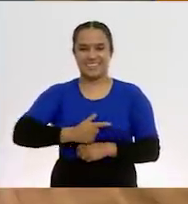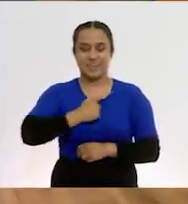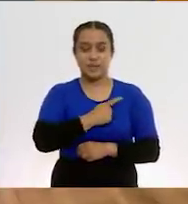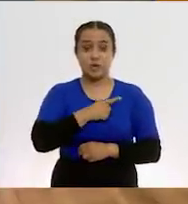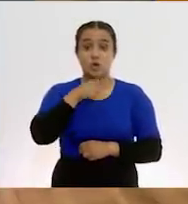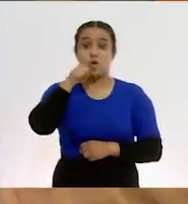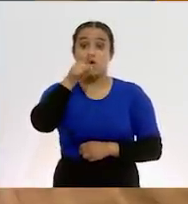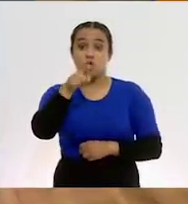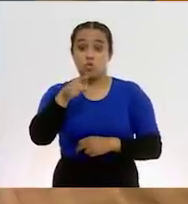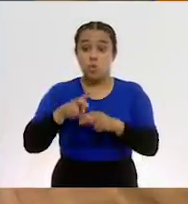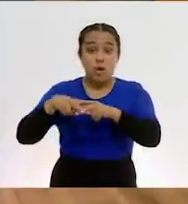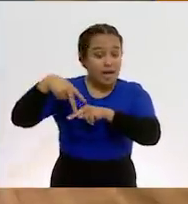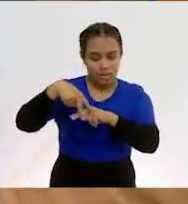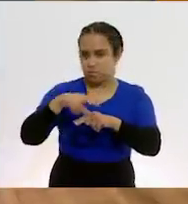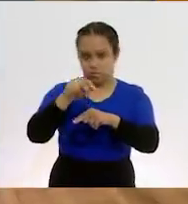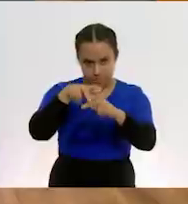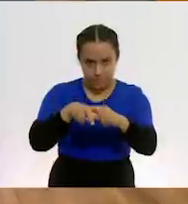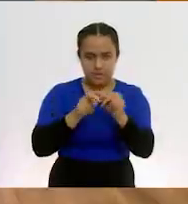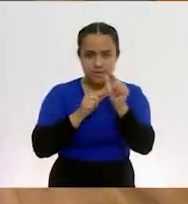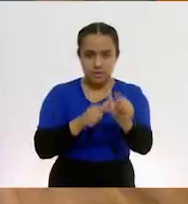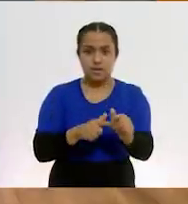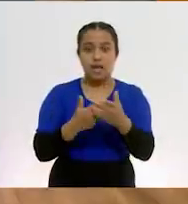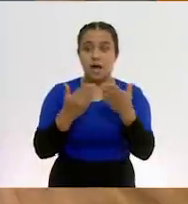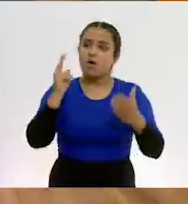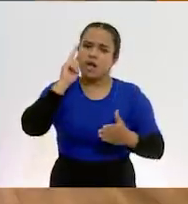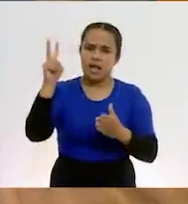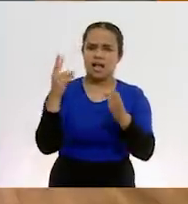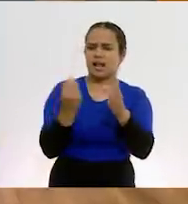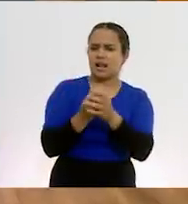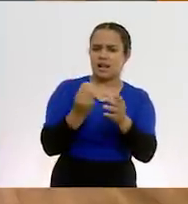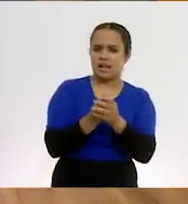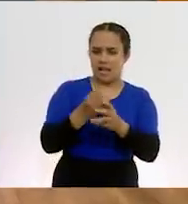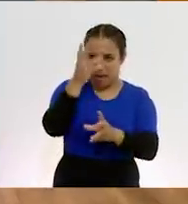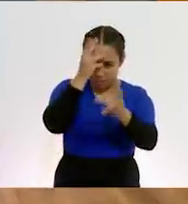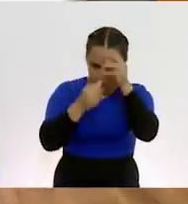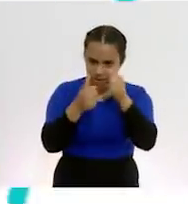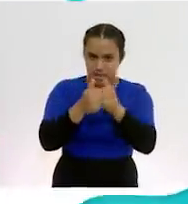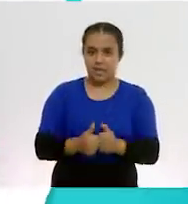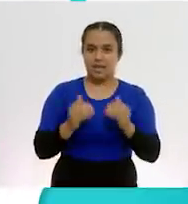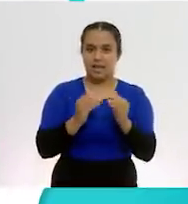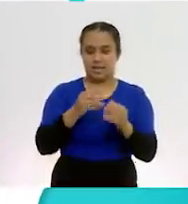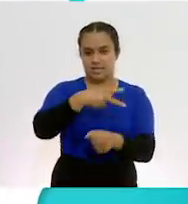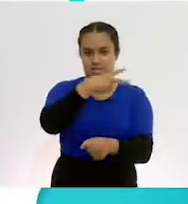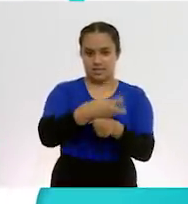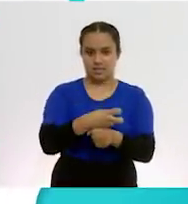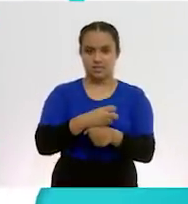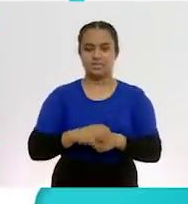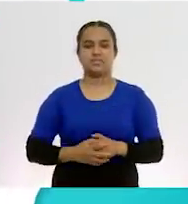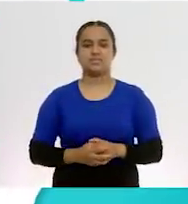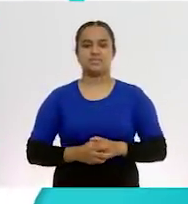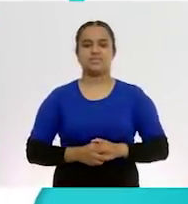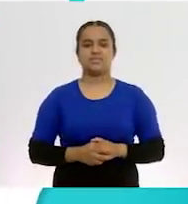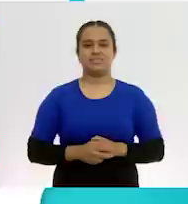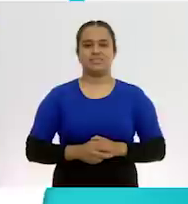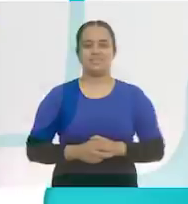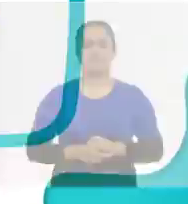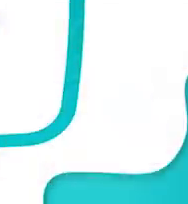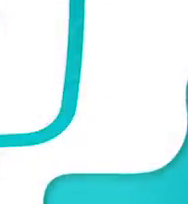No te vayas de tu lugar. Continuamos con la siguiente clase aquí en Aprende en Casa 2.